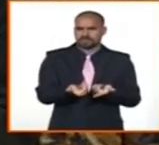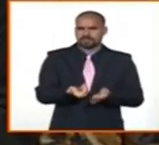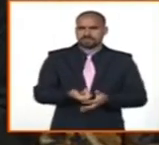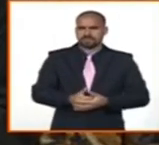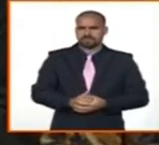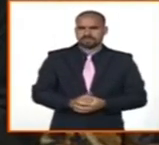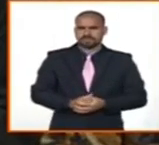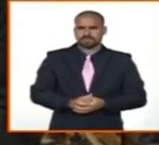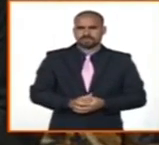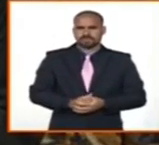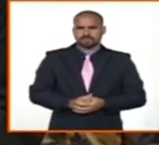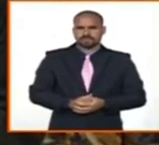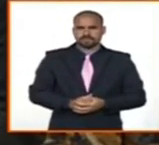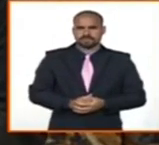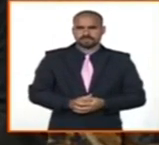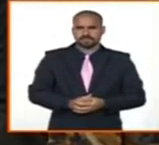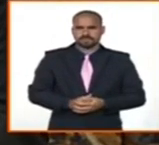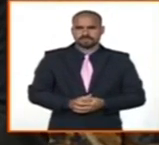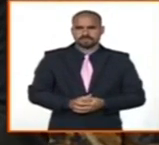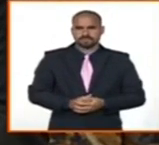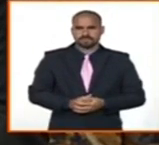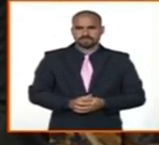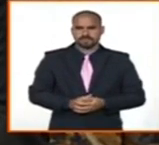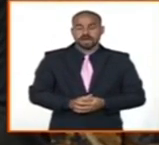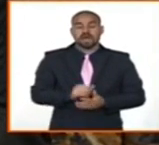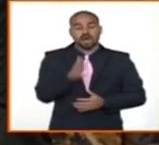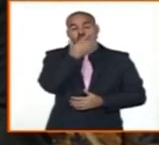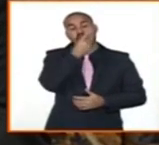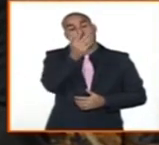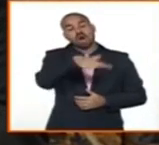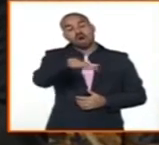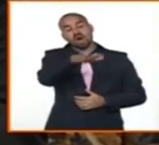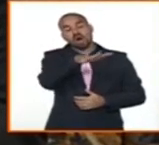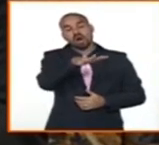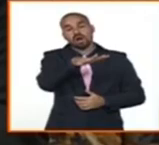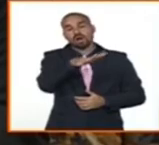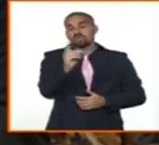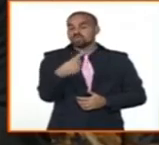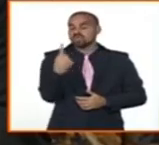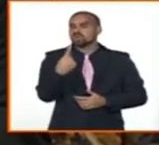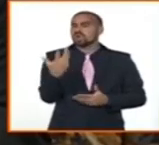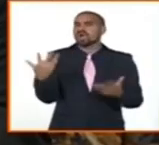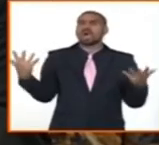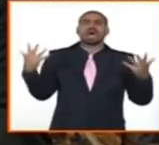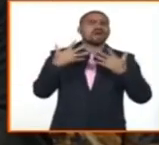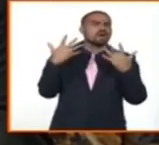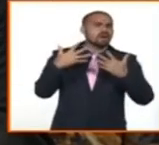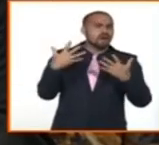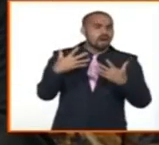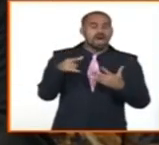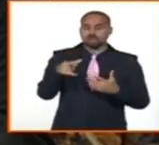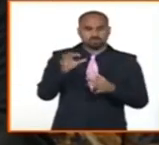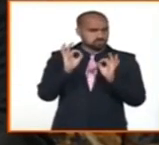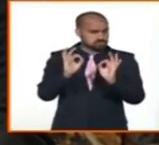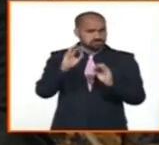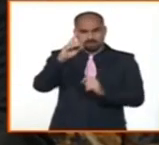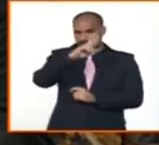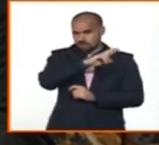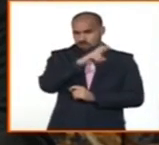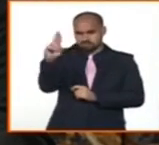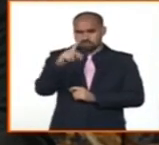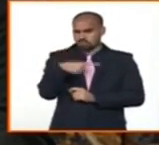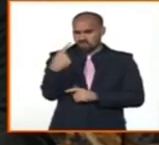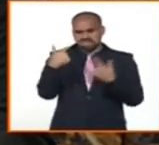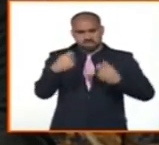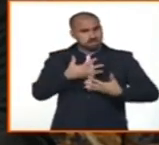sociales. Esas nuevas generaciones nacimos con la revolución y tenemos un enorme compromiso con la